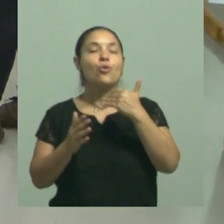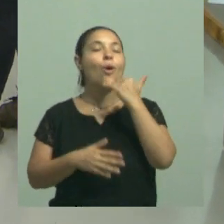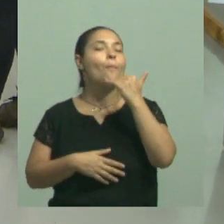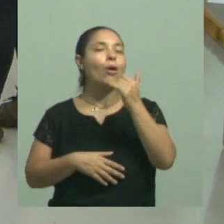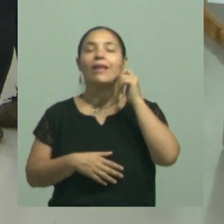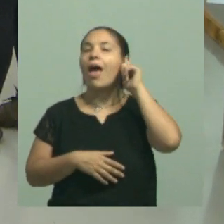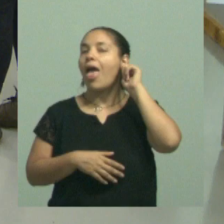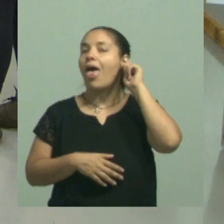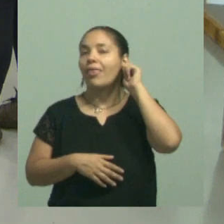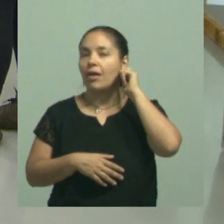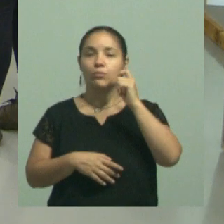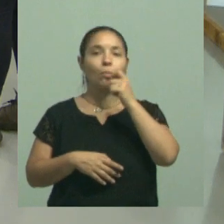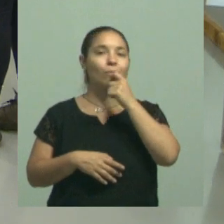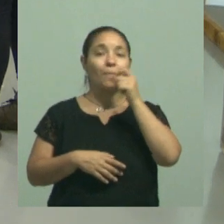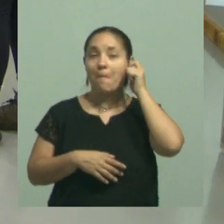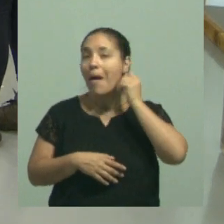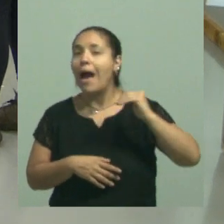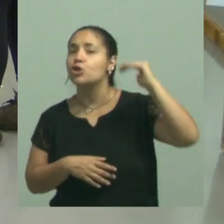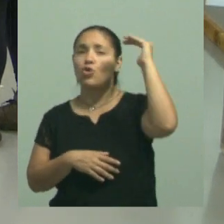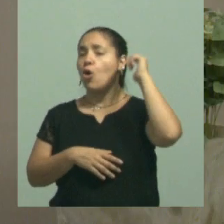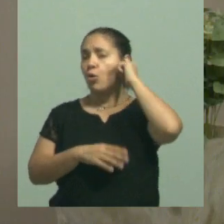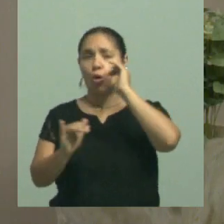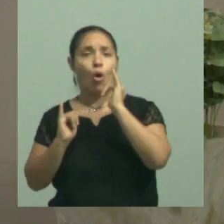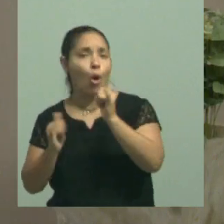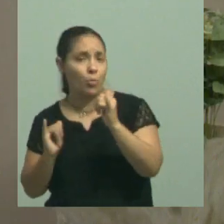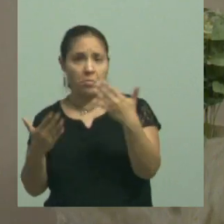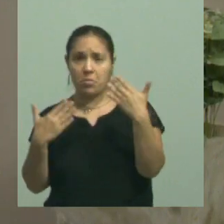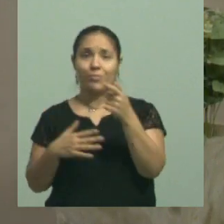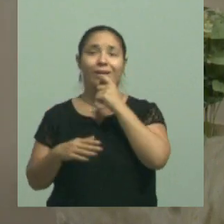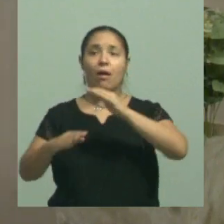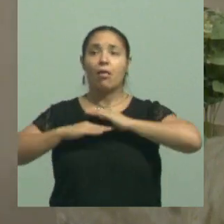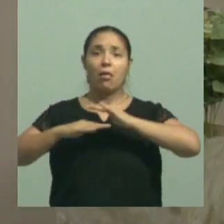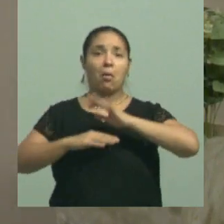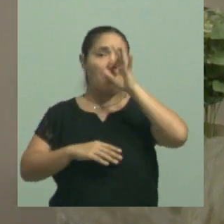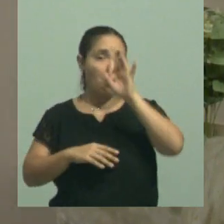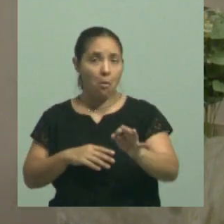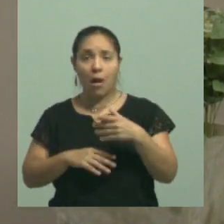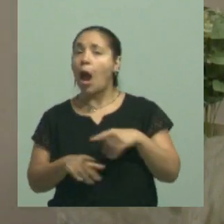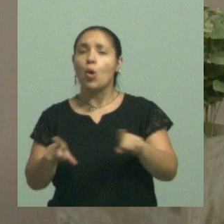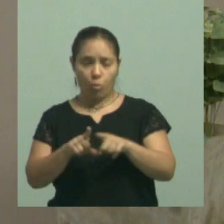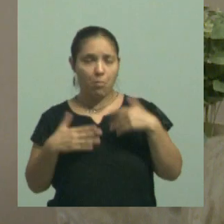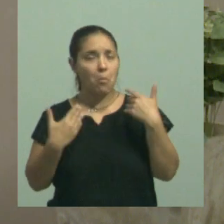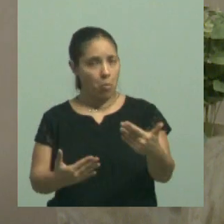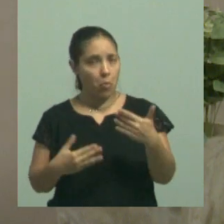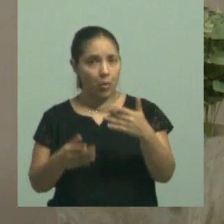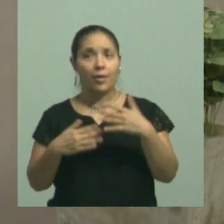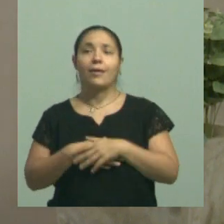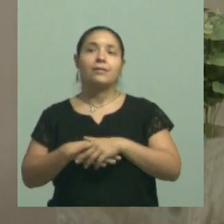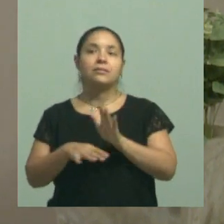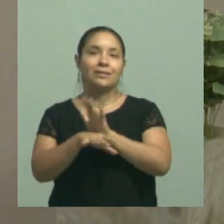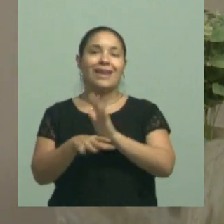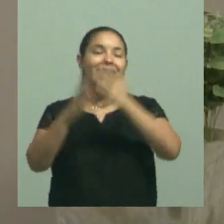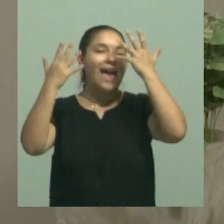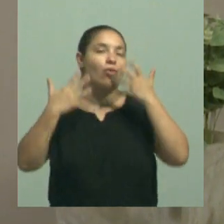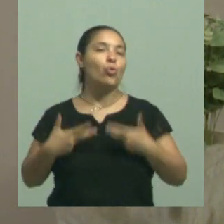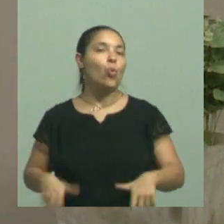pueden hacer personas mayores, gente joven, que a lo mejor nunca hace actividad física, también lo puede hacer. Bien. Y nosotros partimos desde la naturalidad. Es